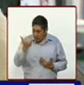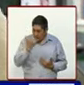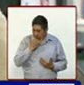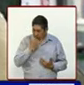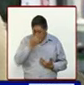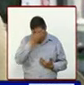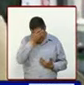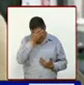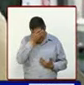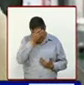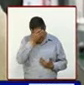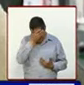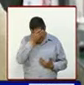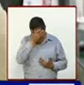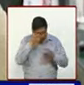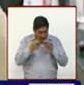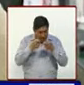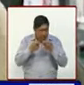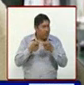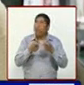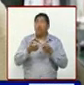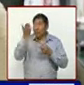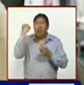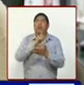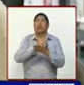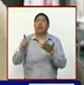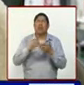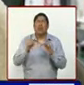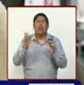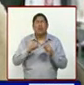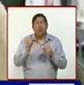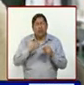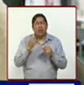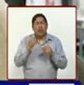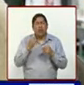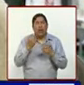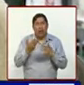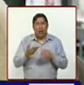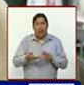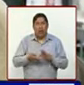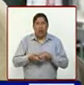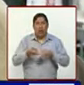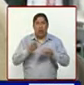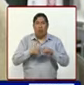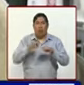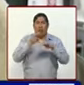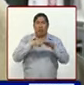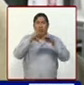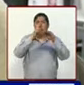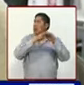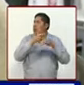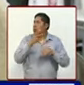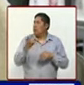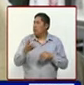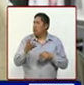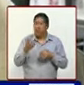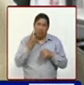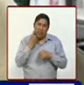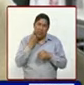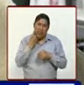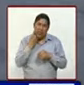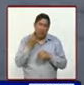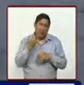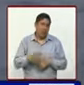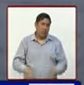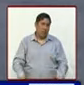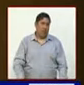monitoreando desde la anterior semana, pero sí ha habido una crecida progresivamente en estos días, en estas